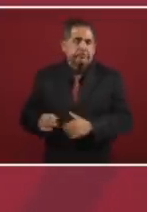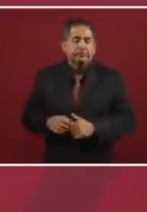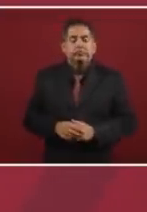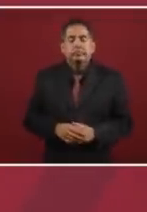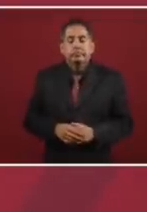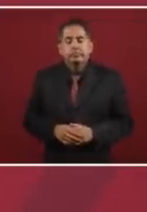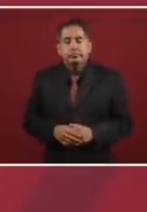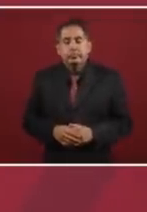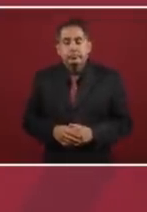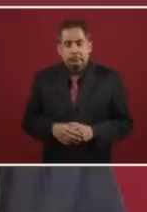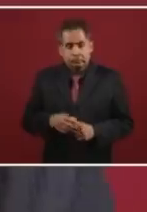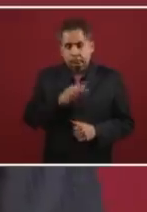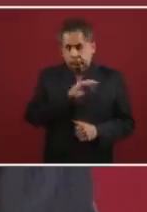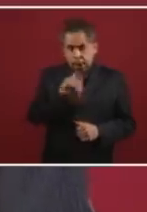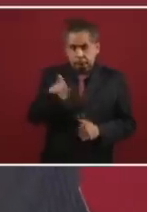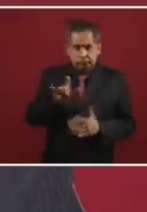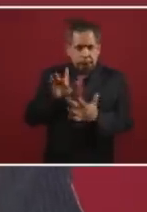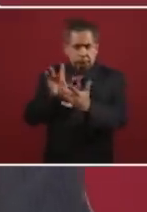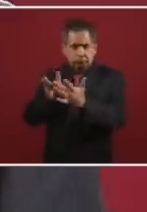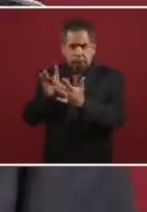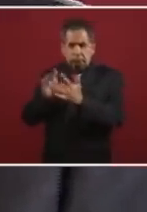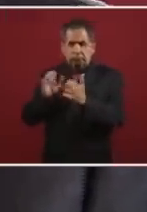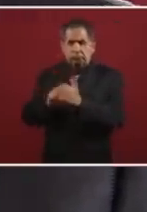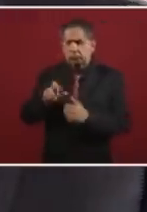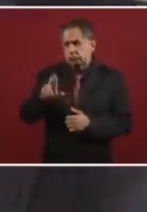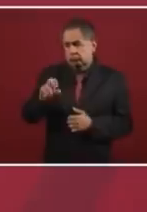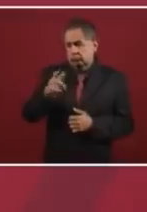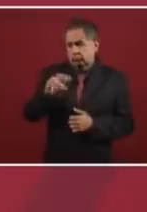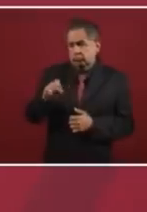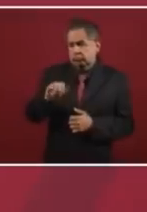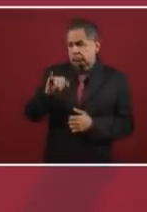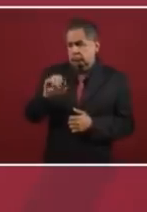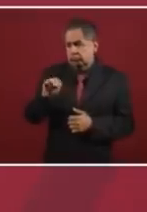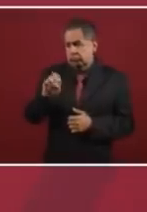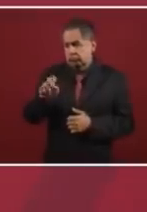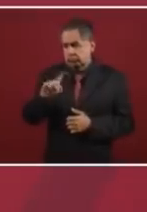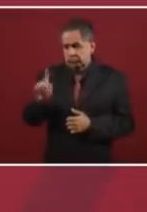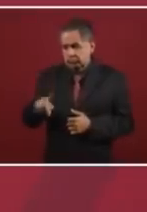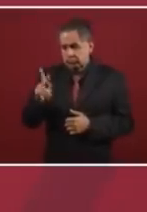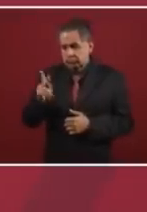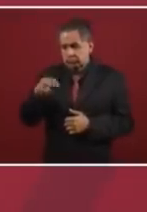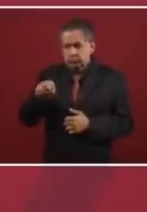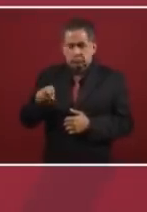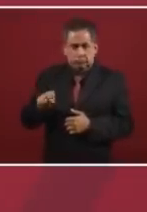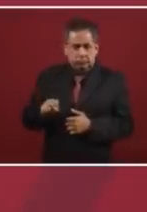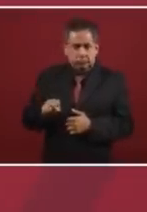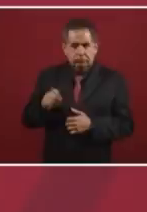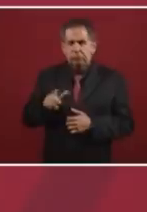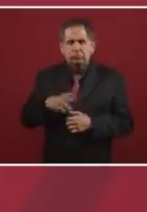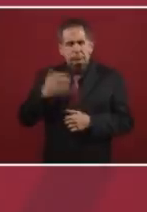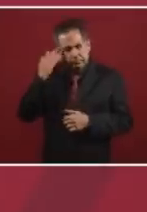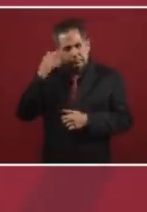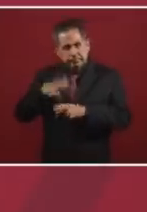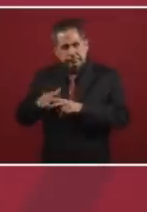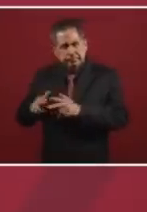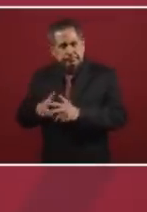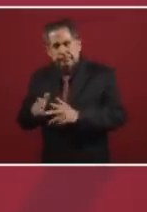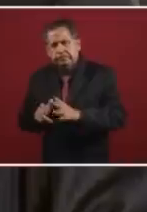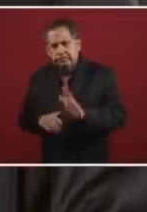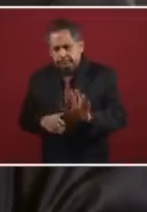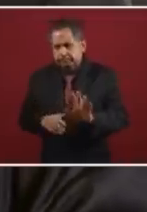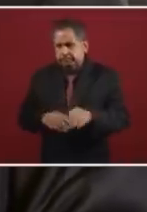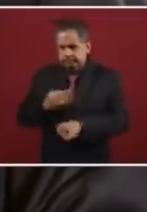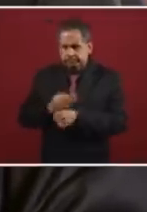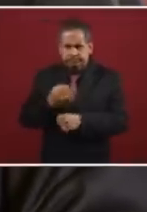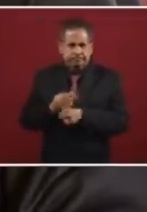pueden buscar a rogelio jiménez pons en qué etapa está lo del tren maya se está